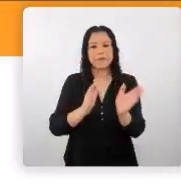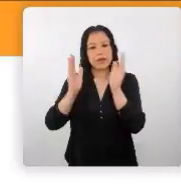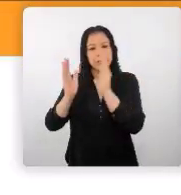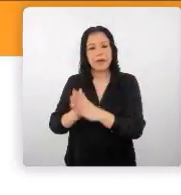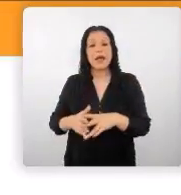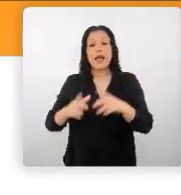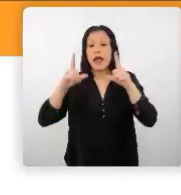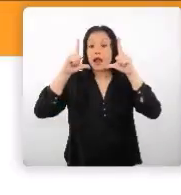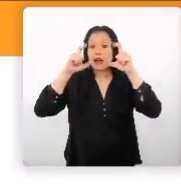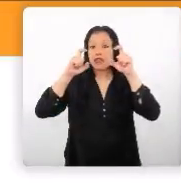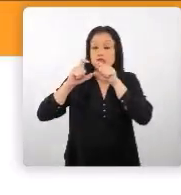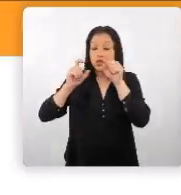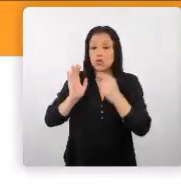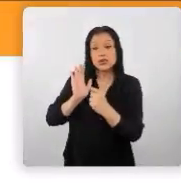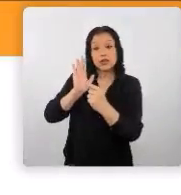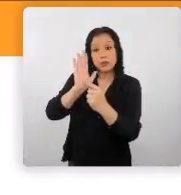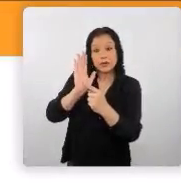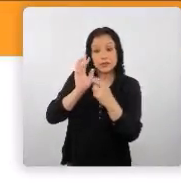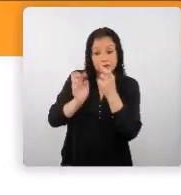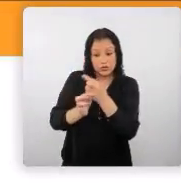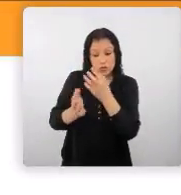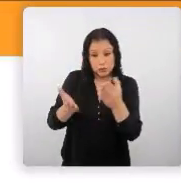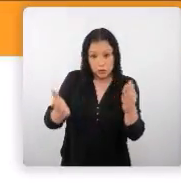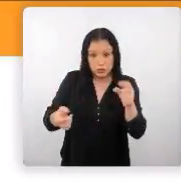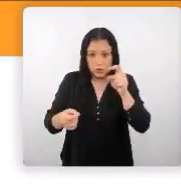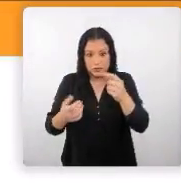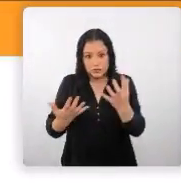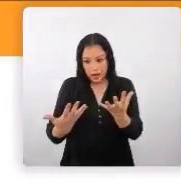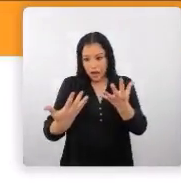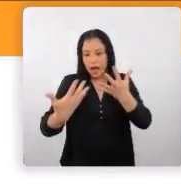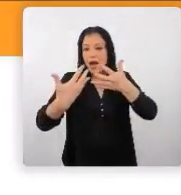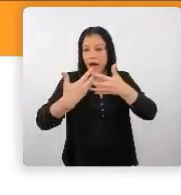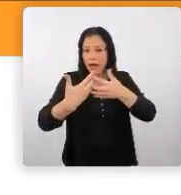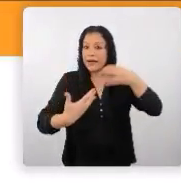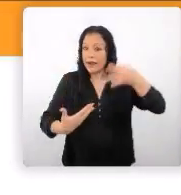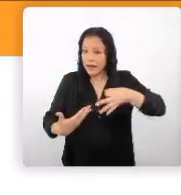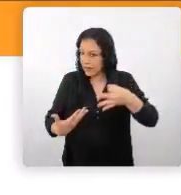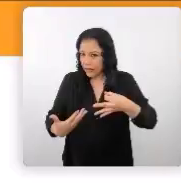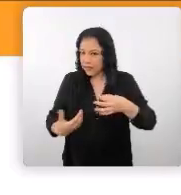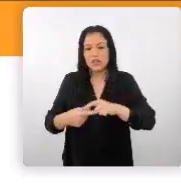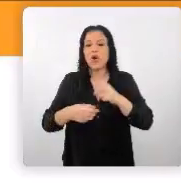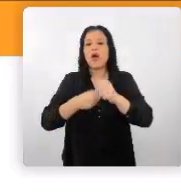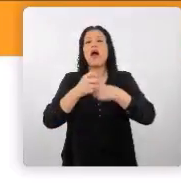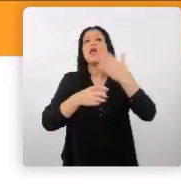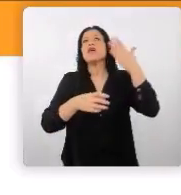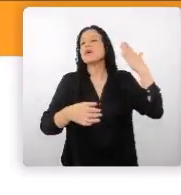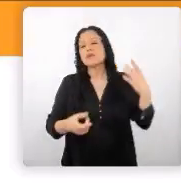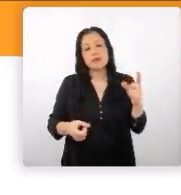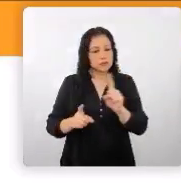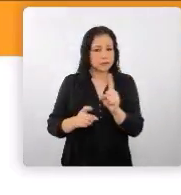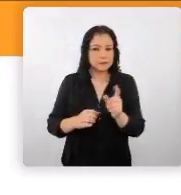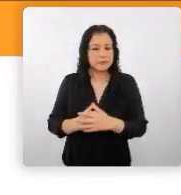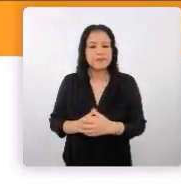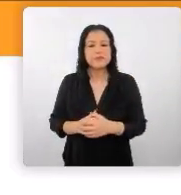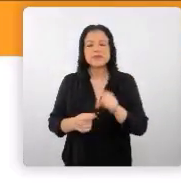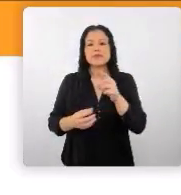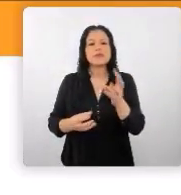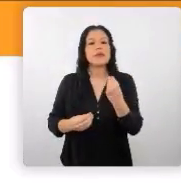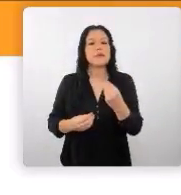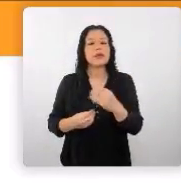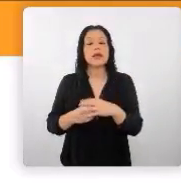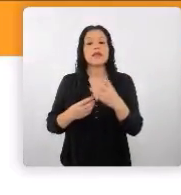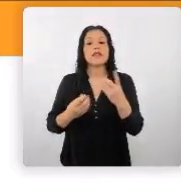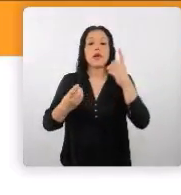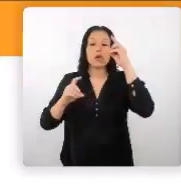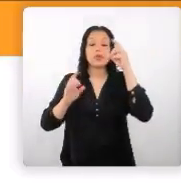que ustedes presenten de sus productos deben corresponder a la realidad de los servicios. Esto debido a las leyes